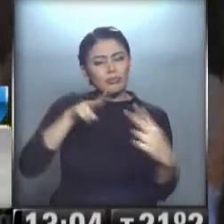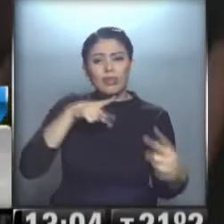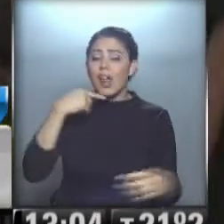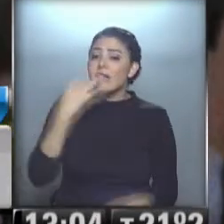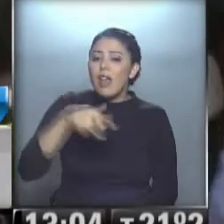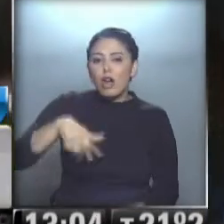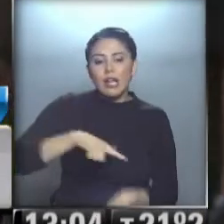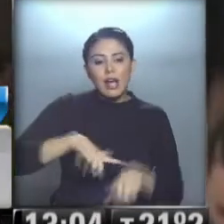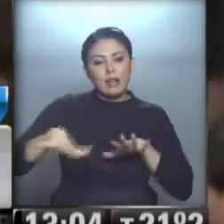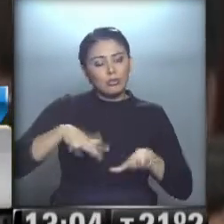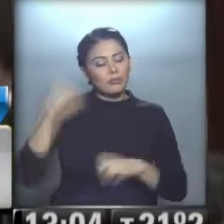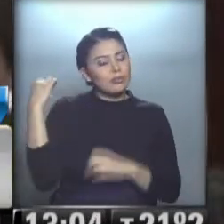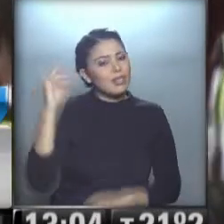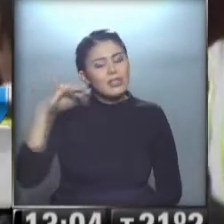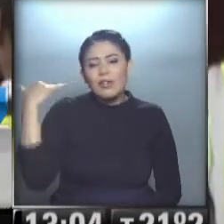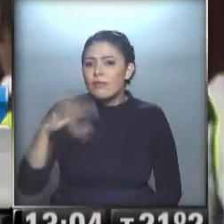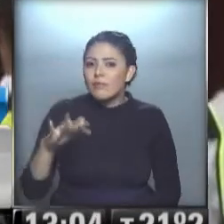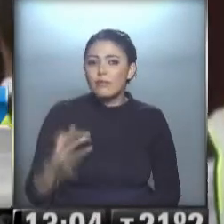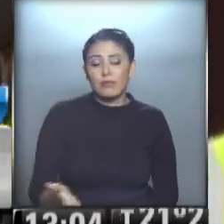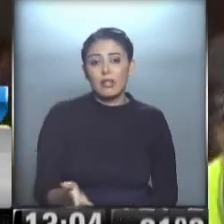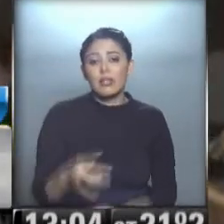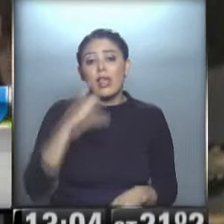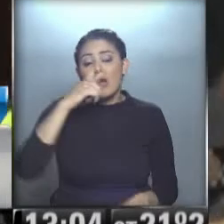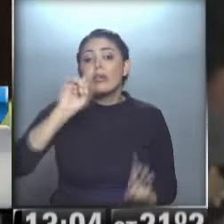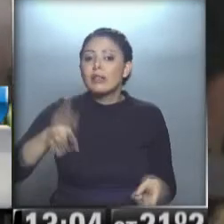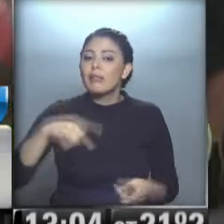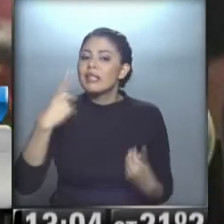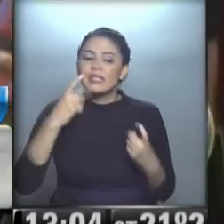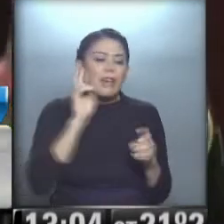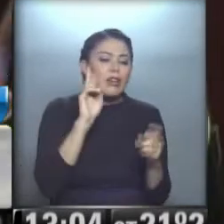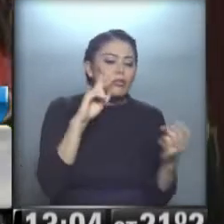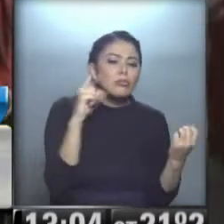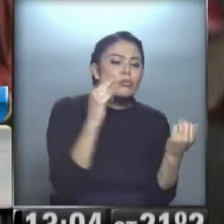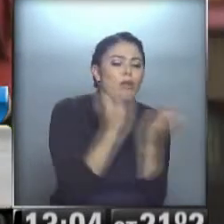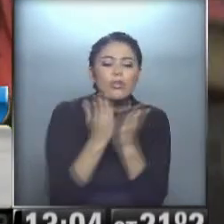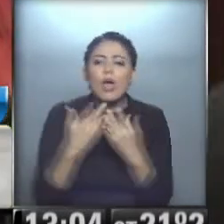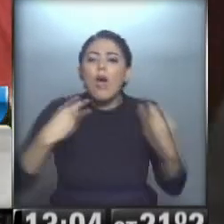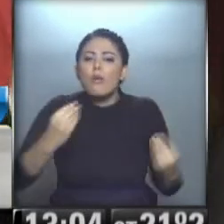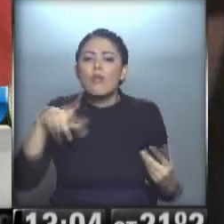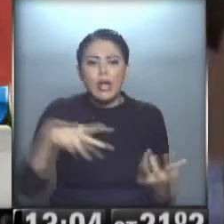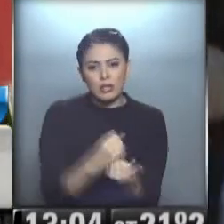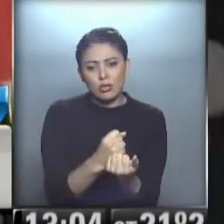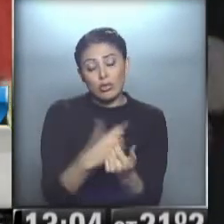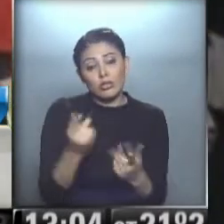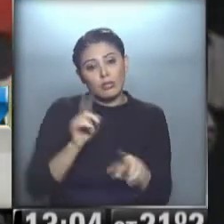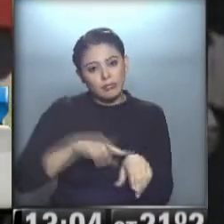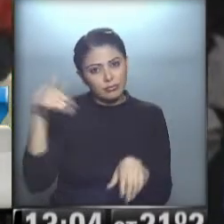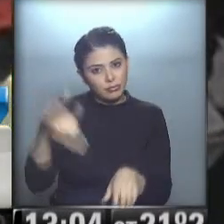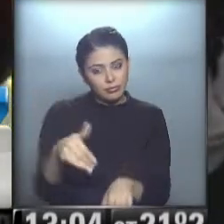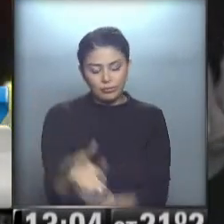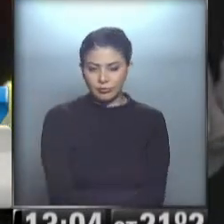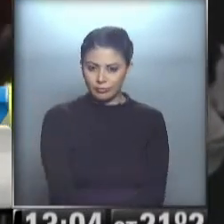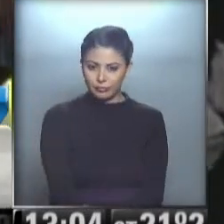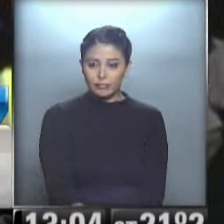muy complicado hacia el centro porteño y luego vendrán las tareas de peritaje que van a demandar varias horas. Roberto. Gracias,